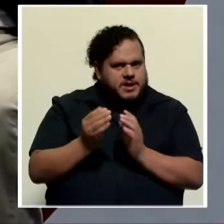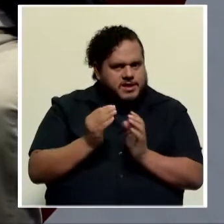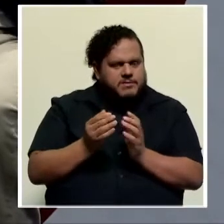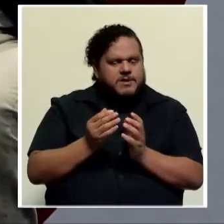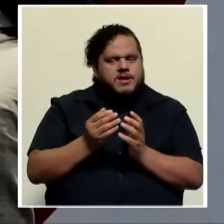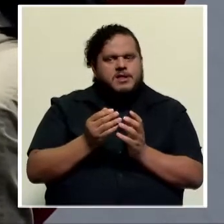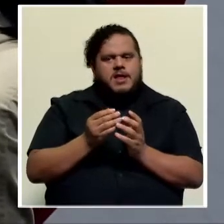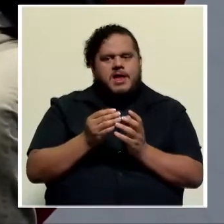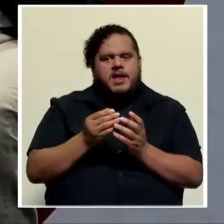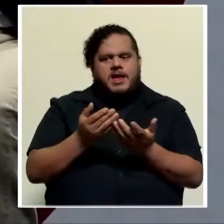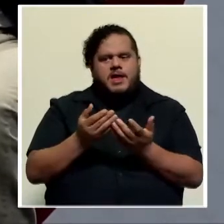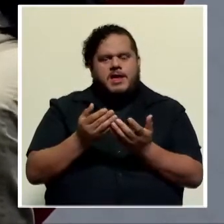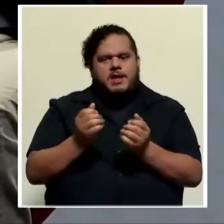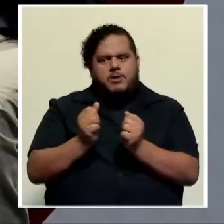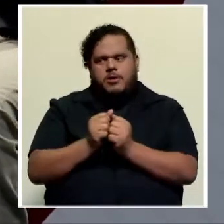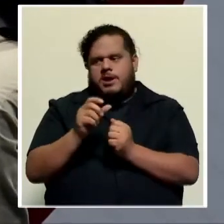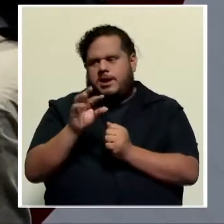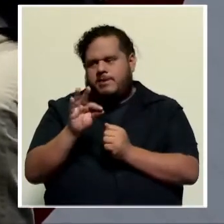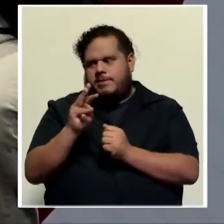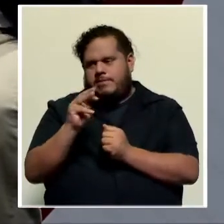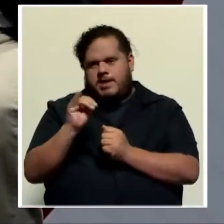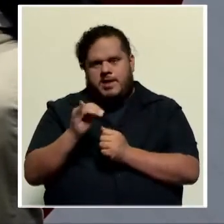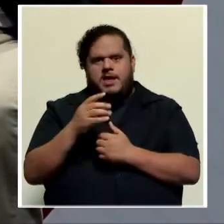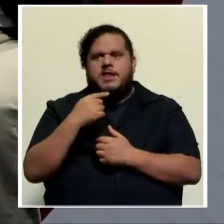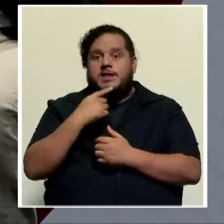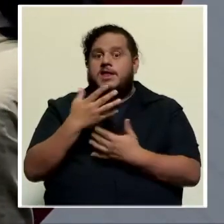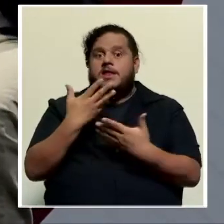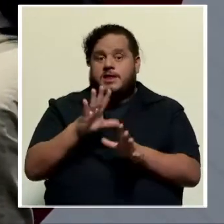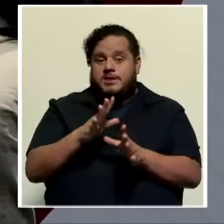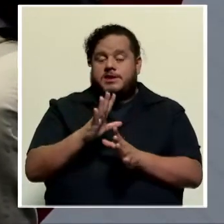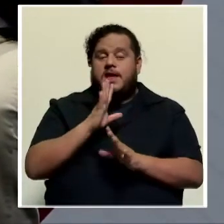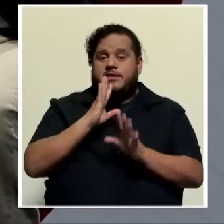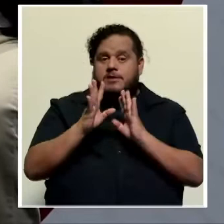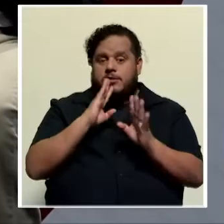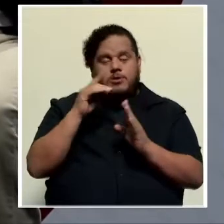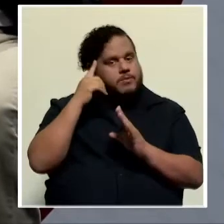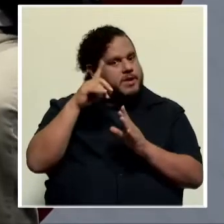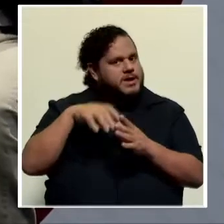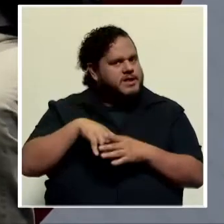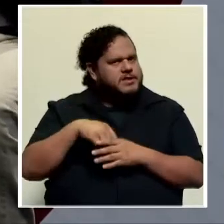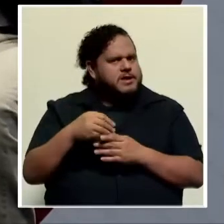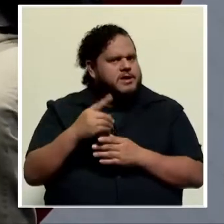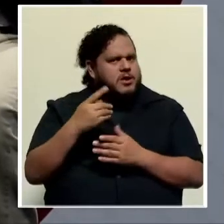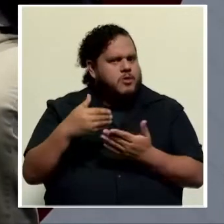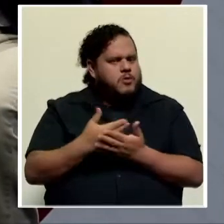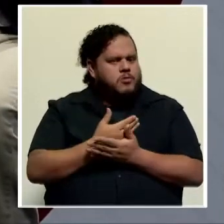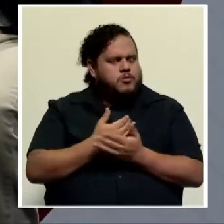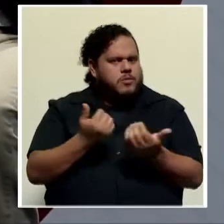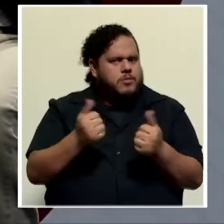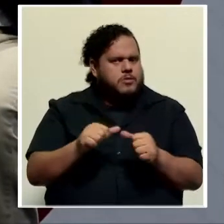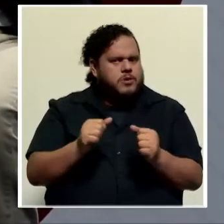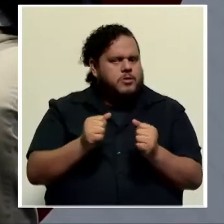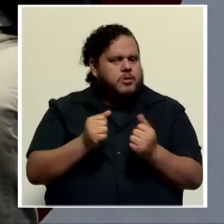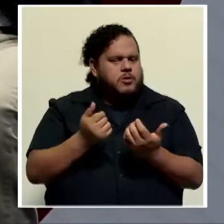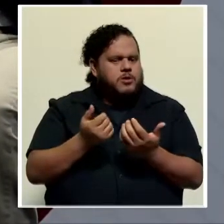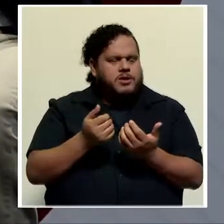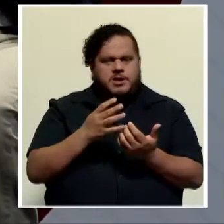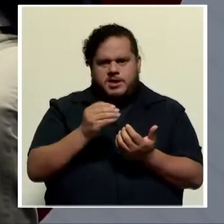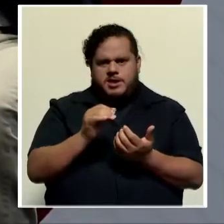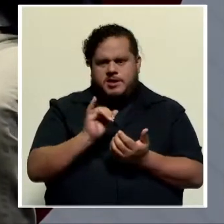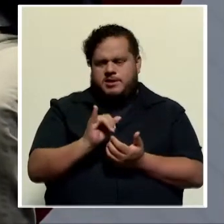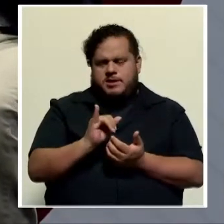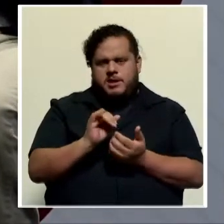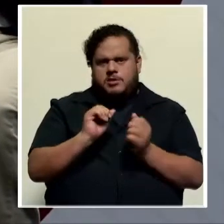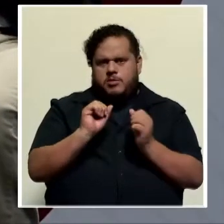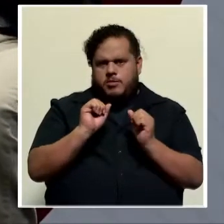liberacionista el acuerdo con el fondo, es que dice que ya está adelantando conversaciones para sacarse un nuevo acuerdo de la manga, y si eso